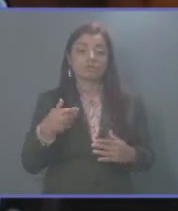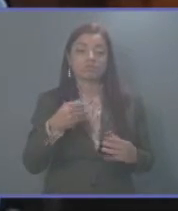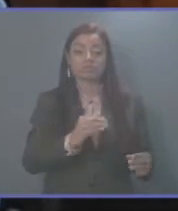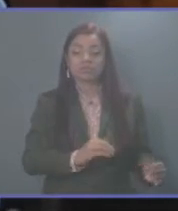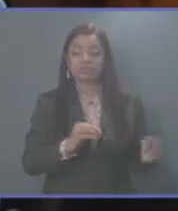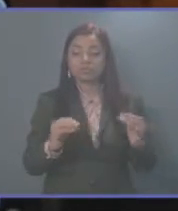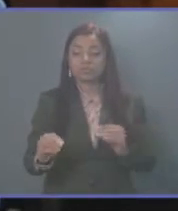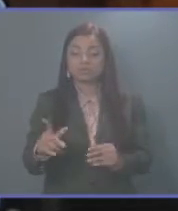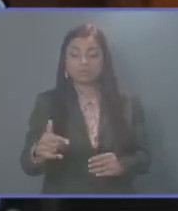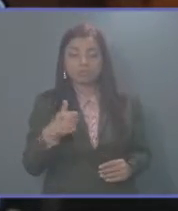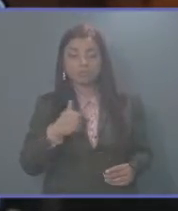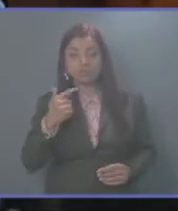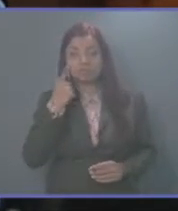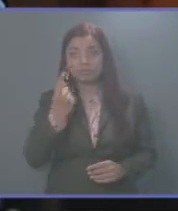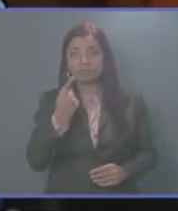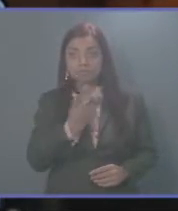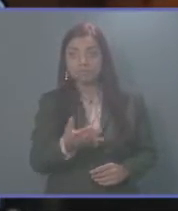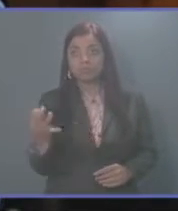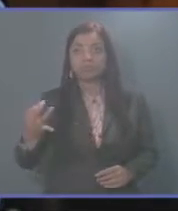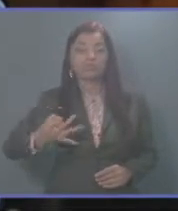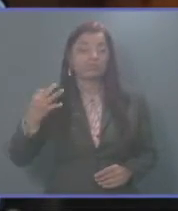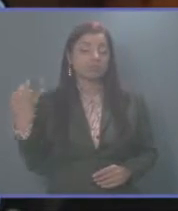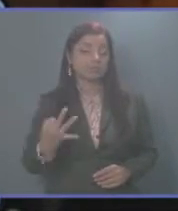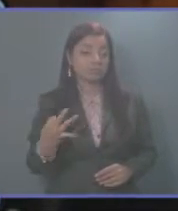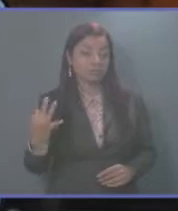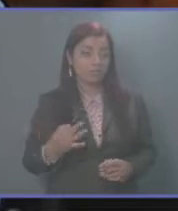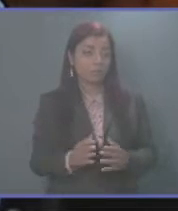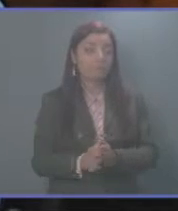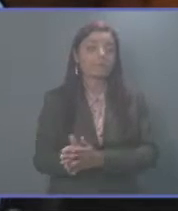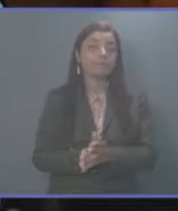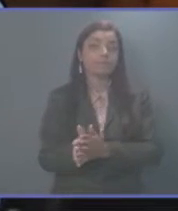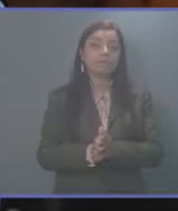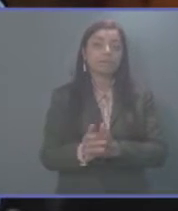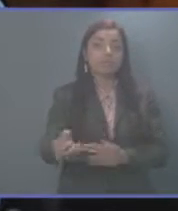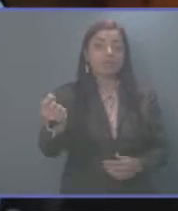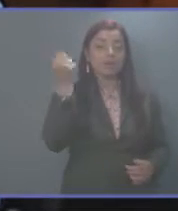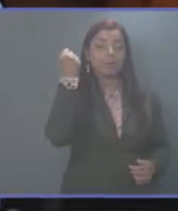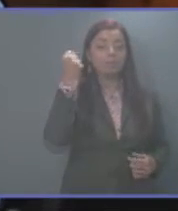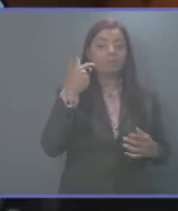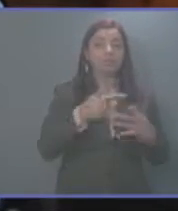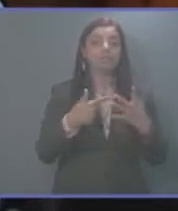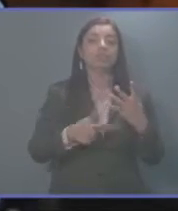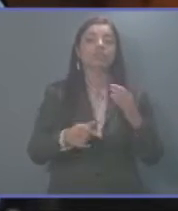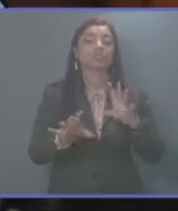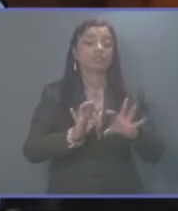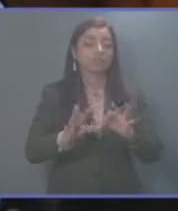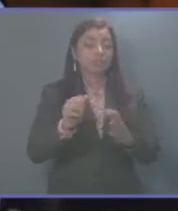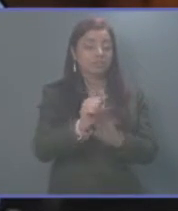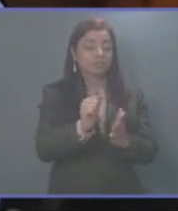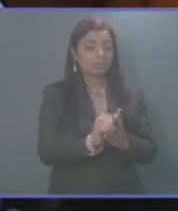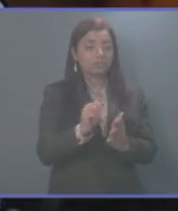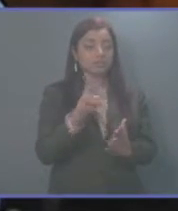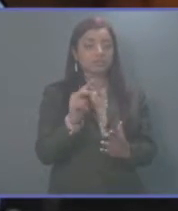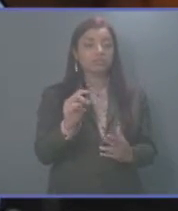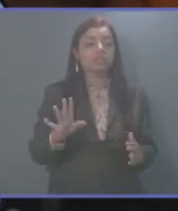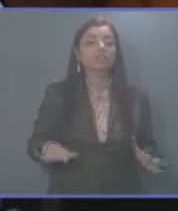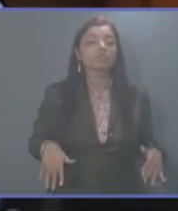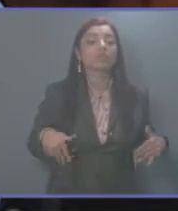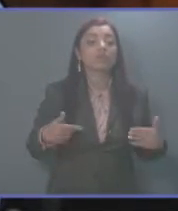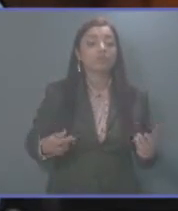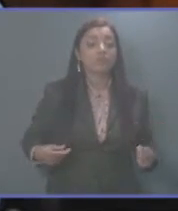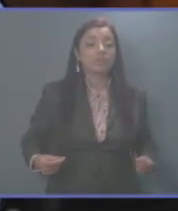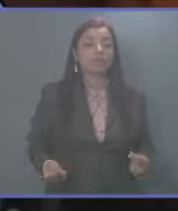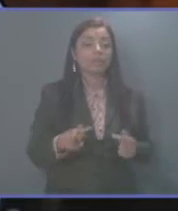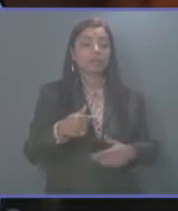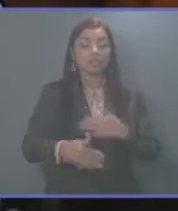ha constatado la necesidad e importancia de reformar algunos artículos para facilitar los mecanismos